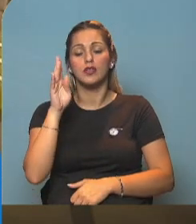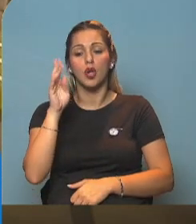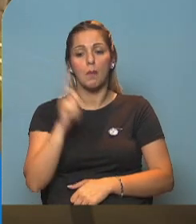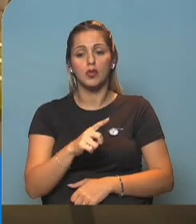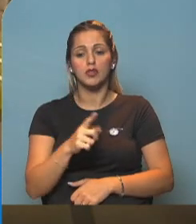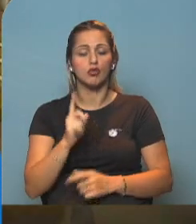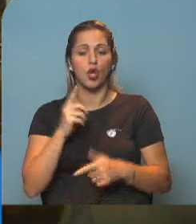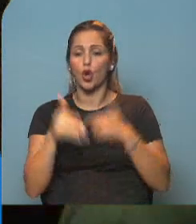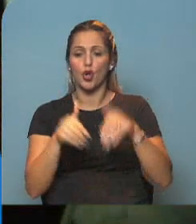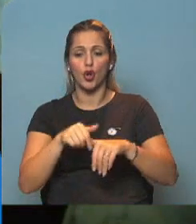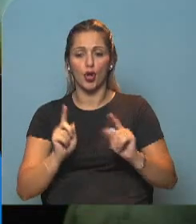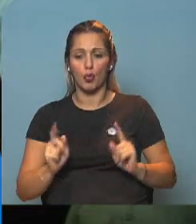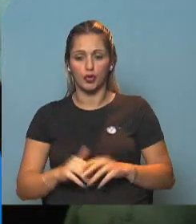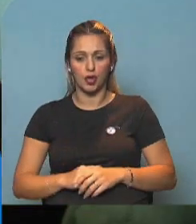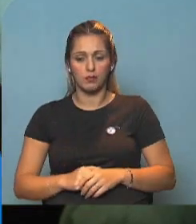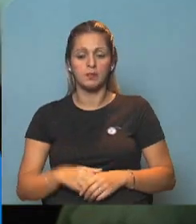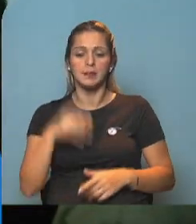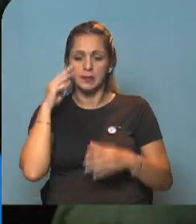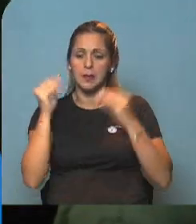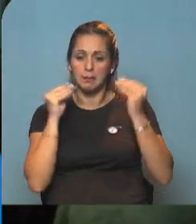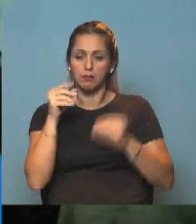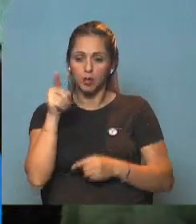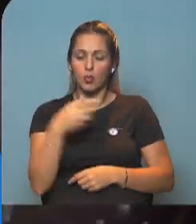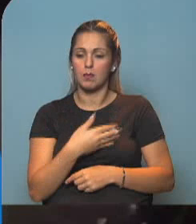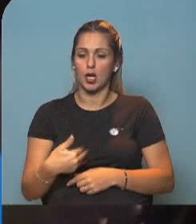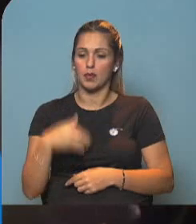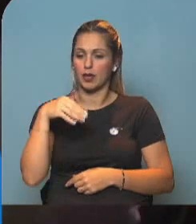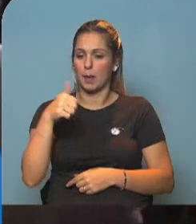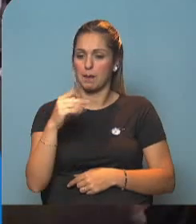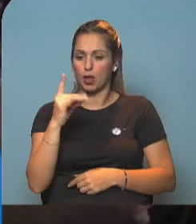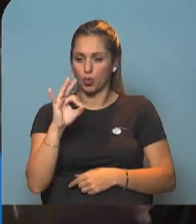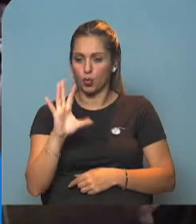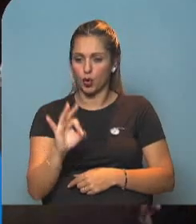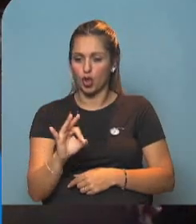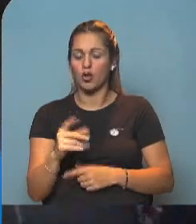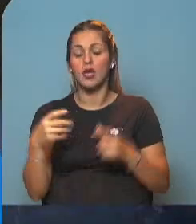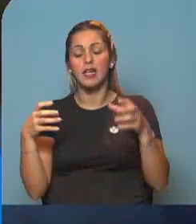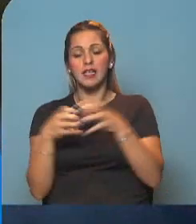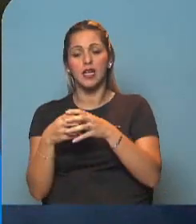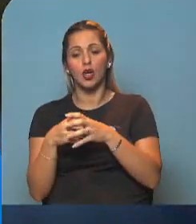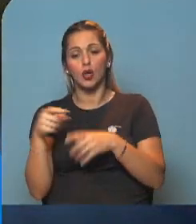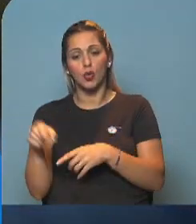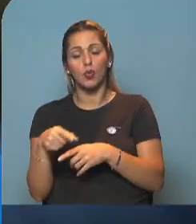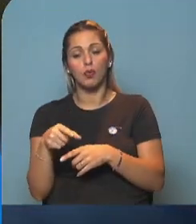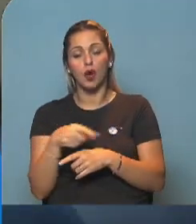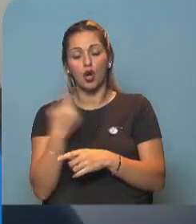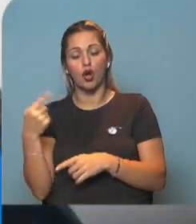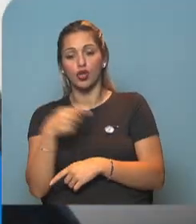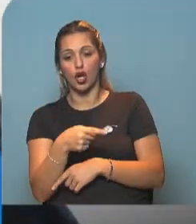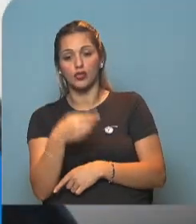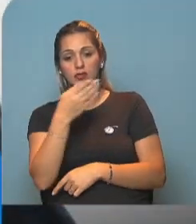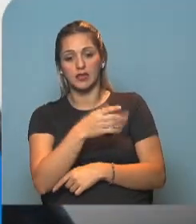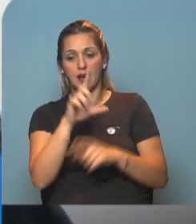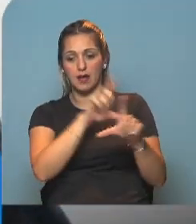abstención preocupa al gobierno de Maduro. La oposición tradicional, representada por María Corina Machado y